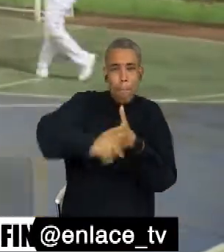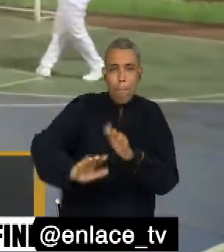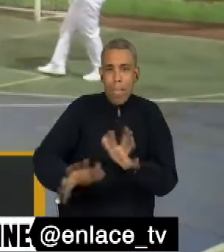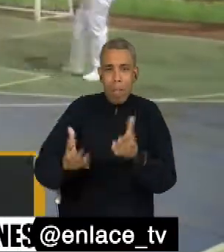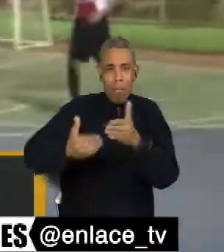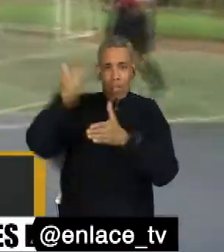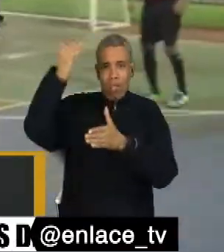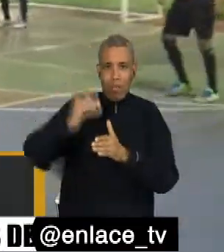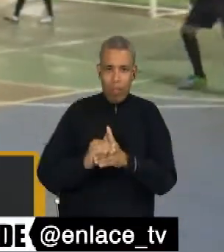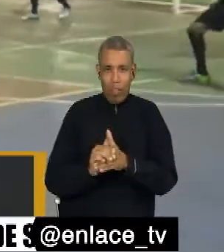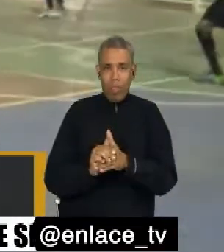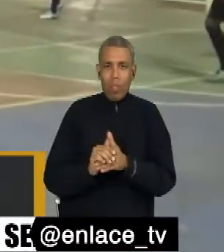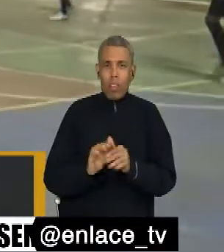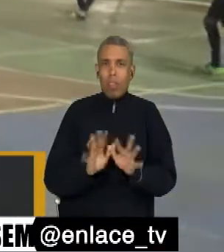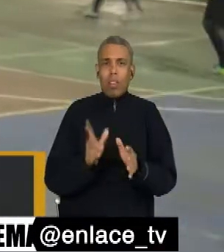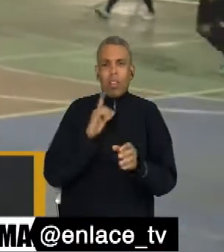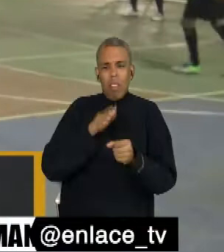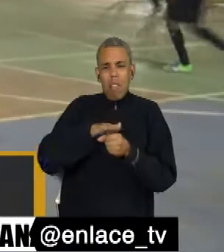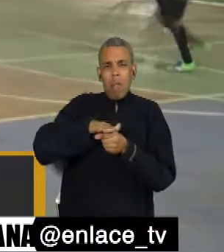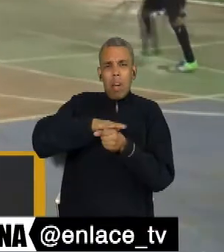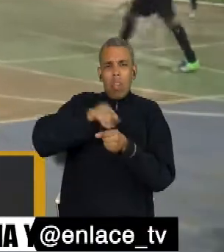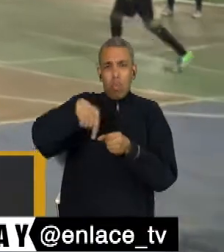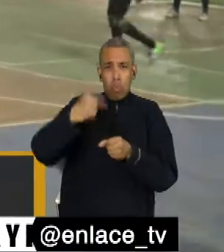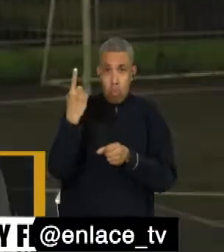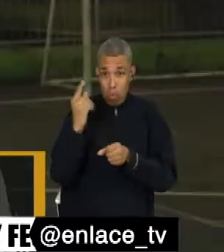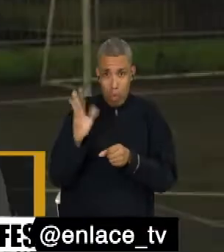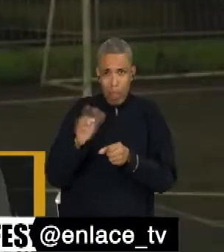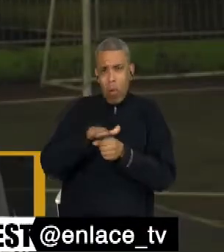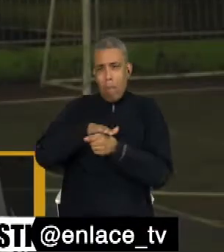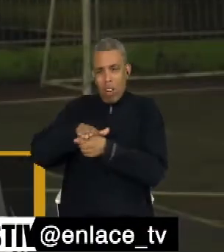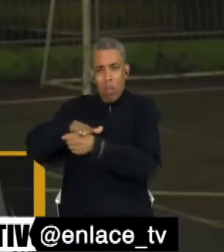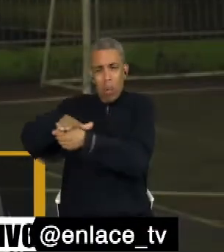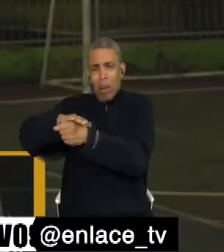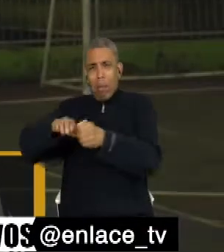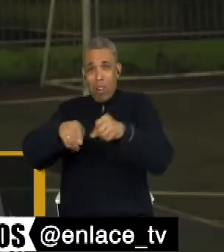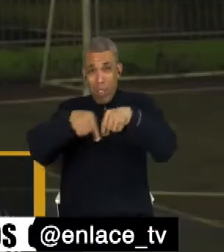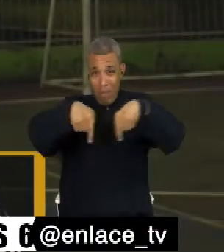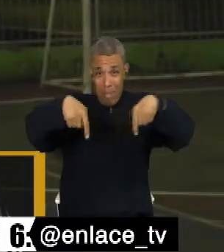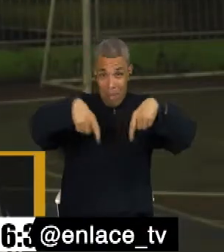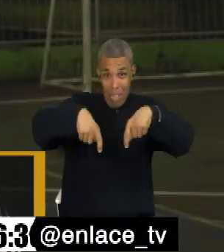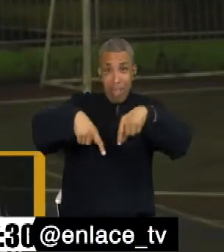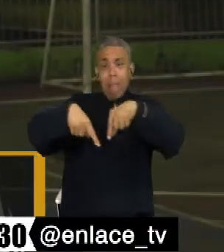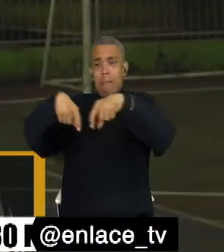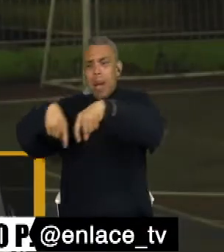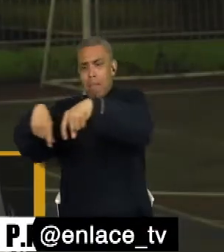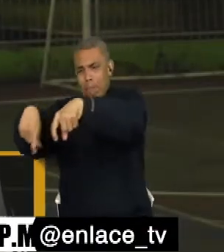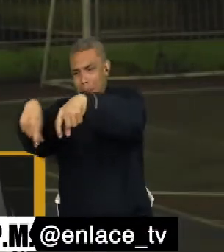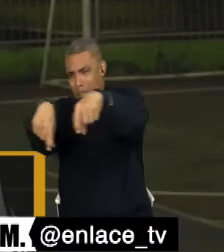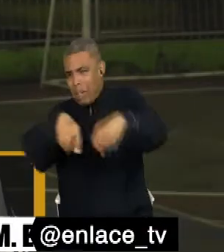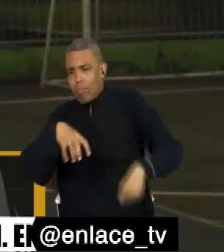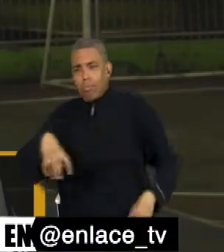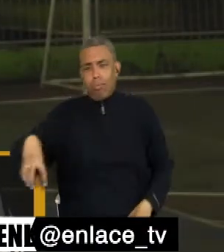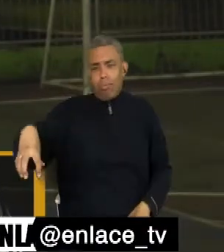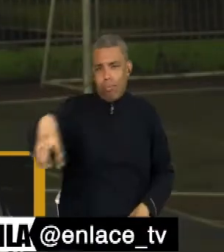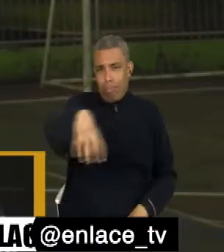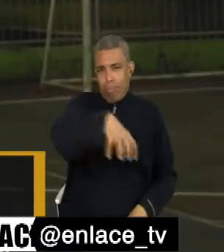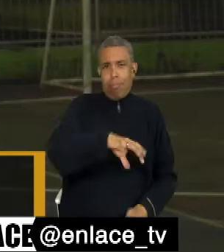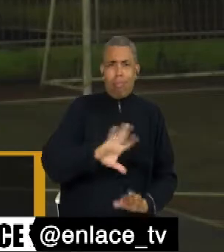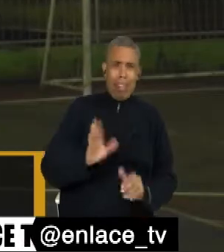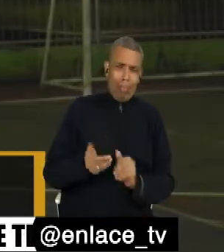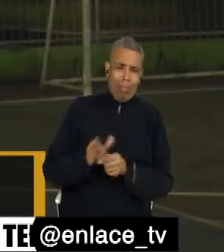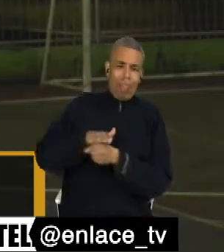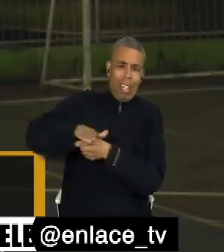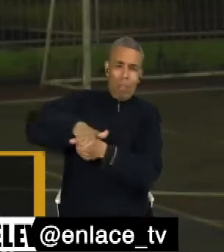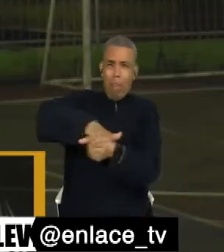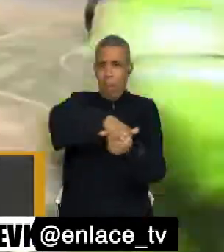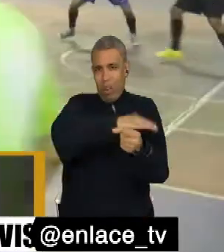partidos se desarrollan en las diferentes canchas del puerto petrolero. El torneo descentralizado de microfútbol o fútbol de salón lo hemos llevado a los diferentes